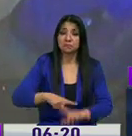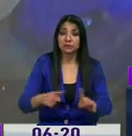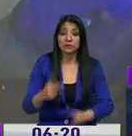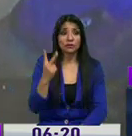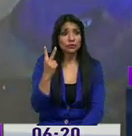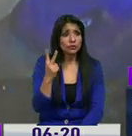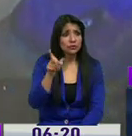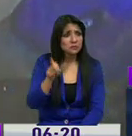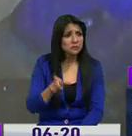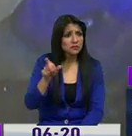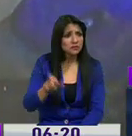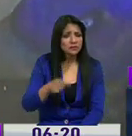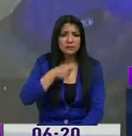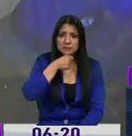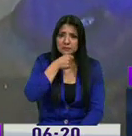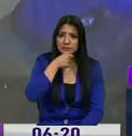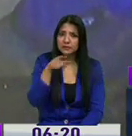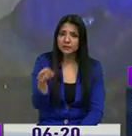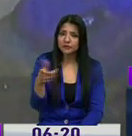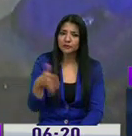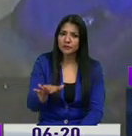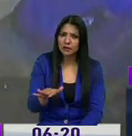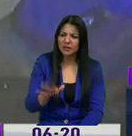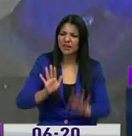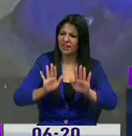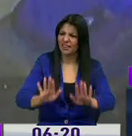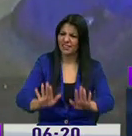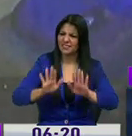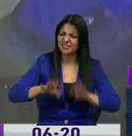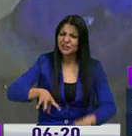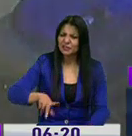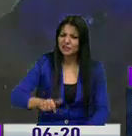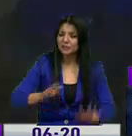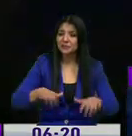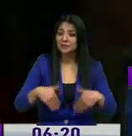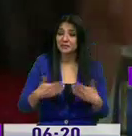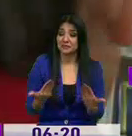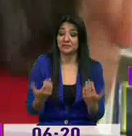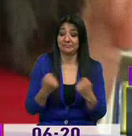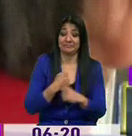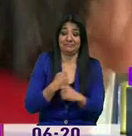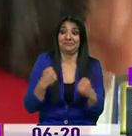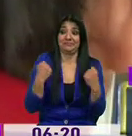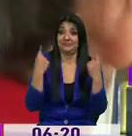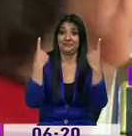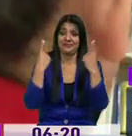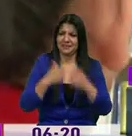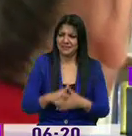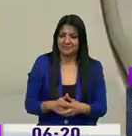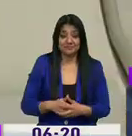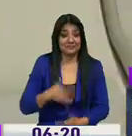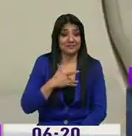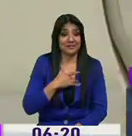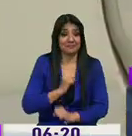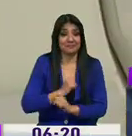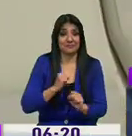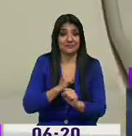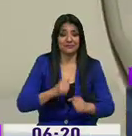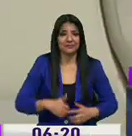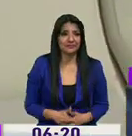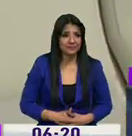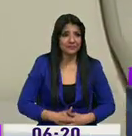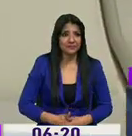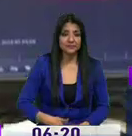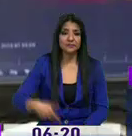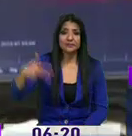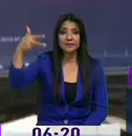de la tercera edad en este tipo de actos ilícitos entonces es causa un poco a la sombra todo fue captado por las